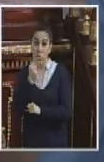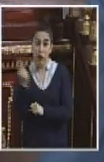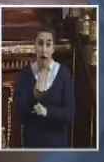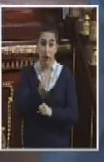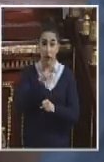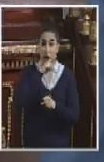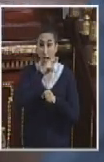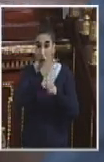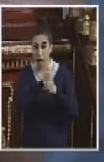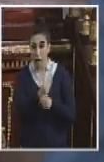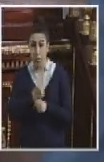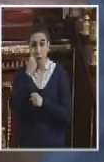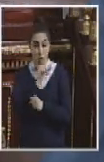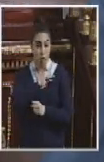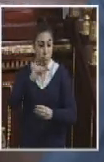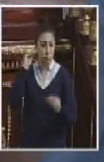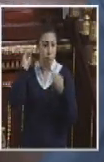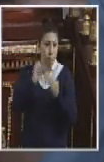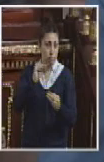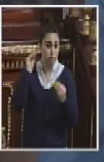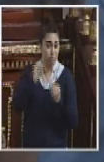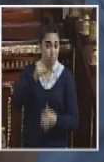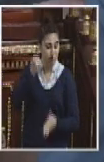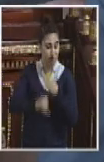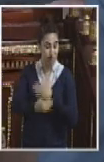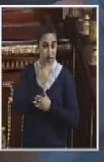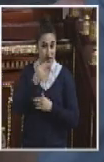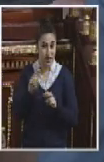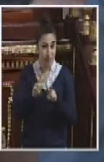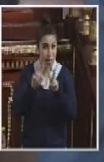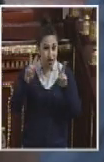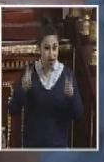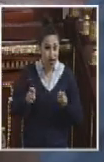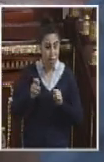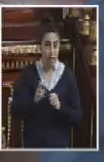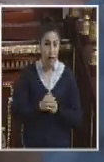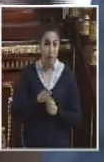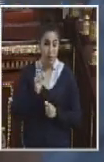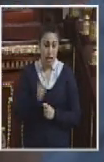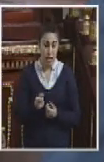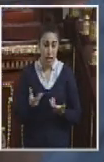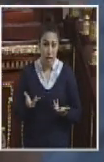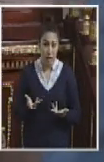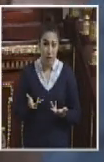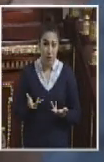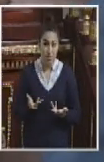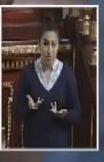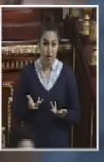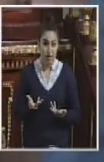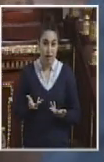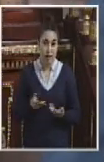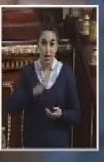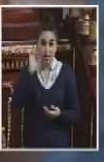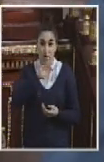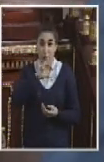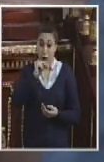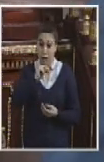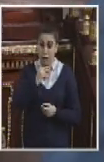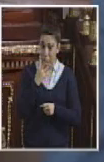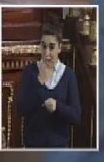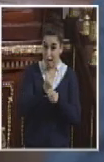para discutir este tema que está comprometiendo la legalidad y